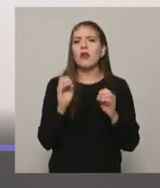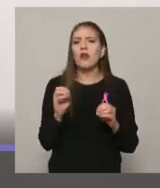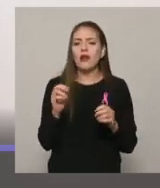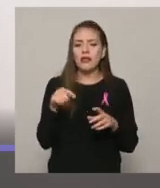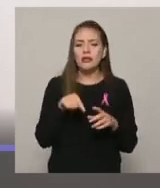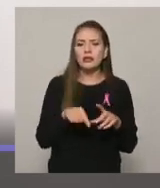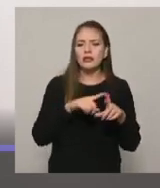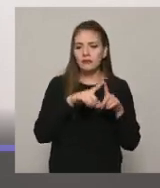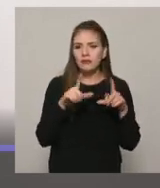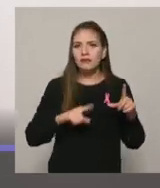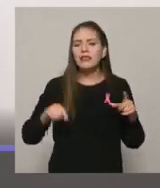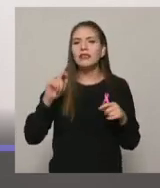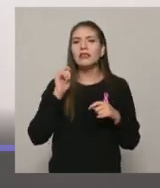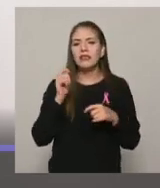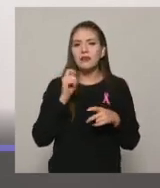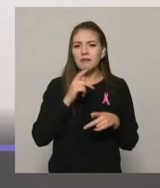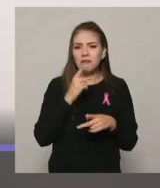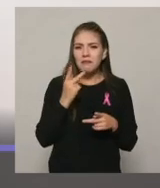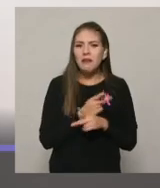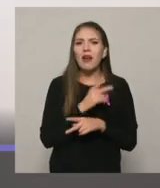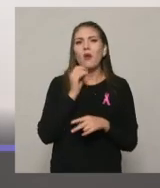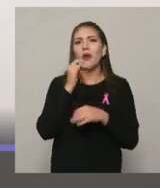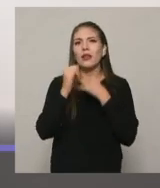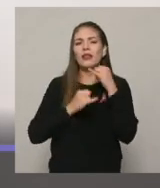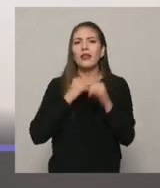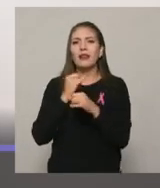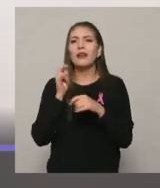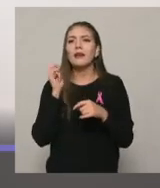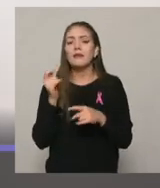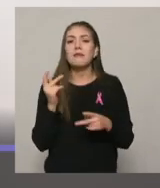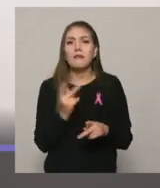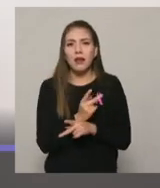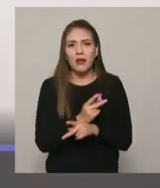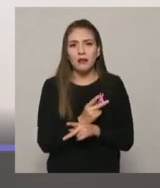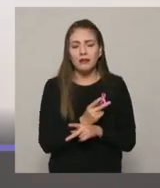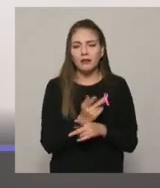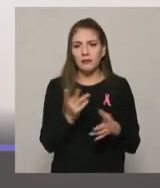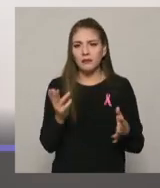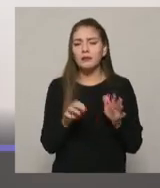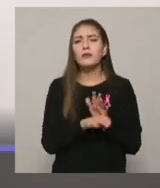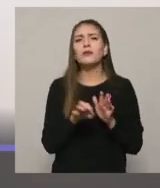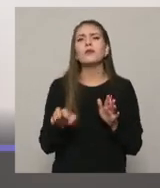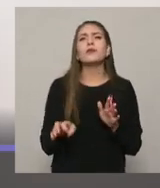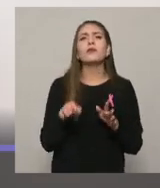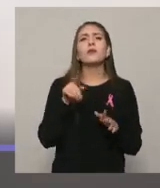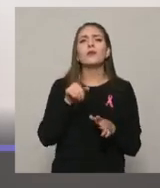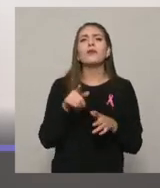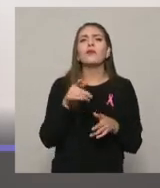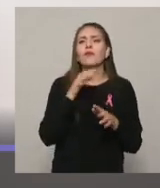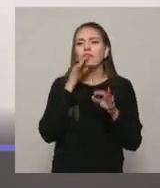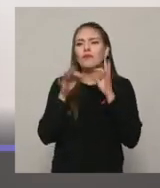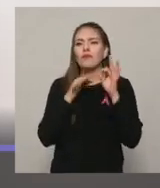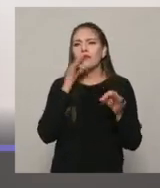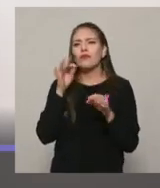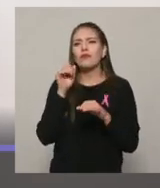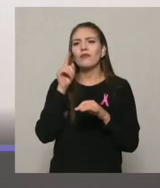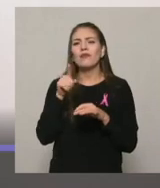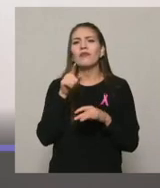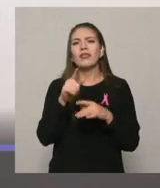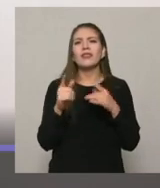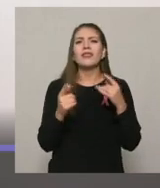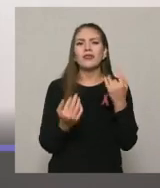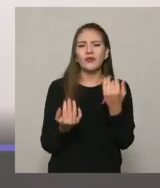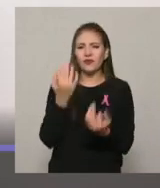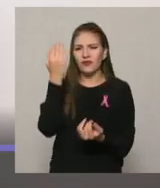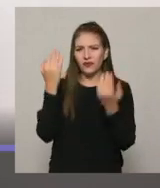internacional que está sucediendo. Así, por ejemplo, si tú publicas una nota sobre los incendios en el